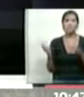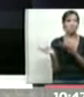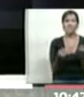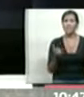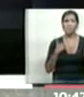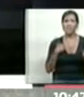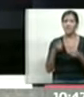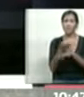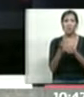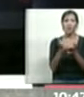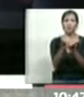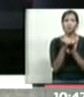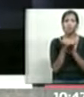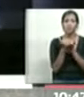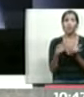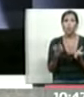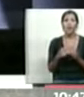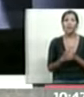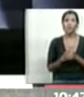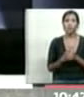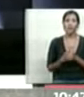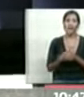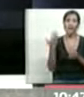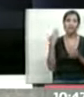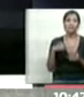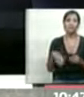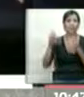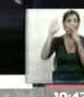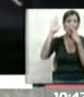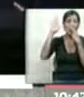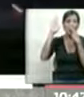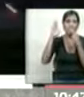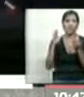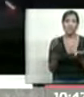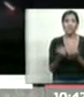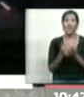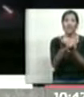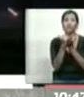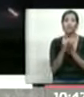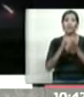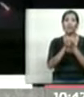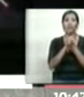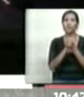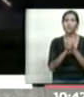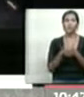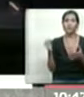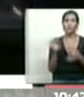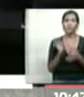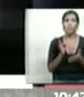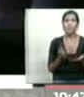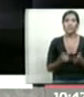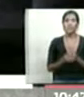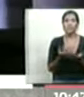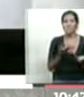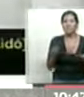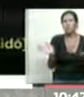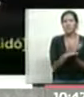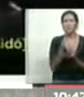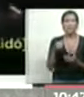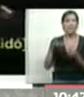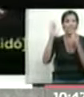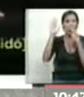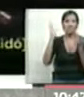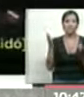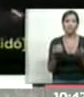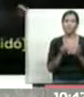ayude. Cuando la Unión Soviética fue invadida por Hitler, la ayuda de los aliados fue fundamental. Si no, no hay derrota del nazismo. Igual estamos nosotros.